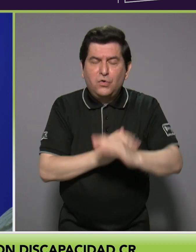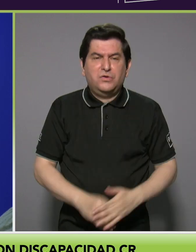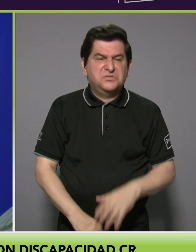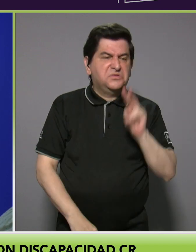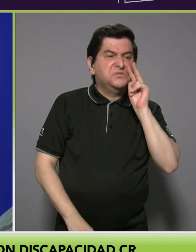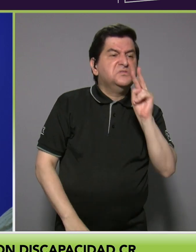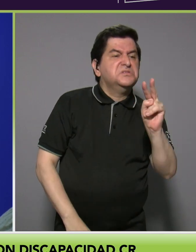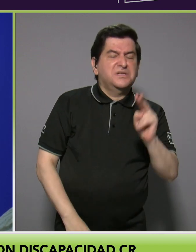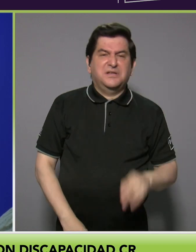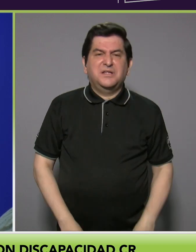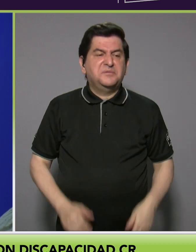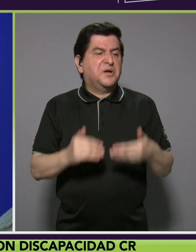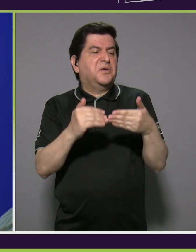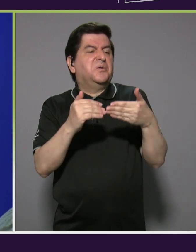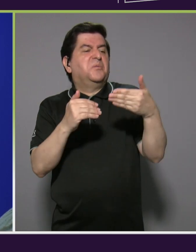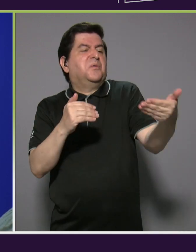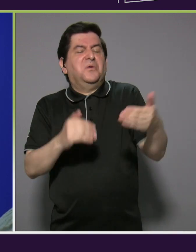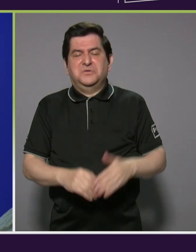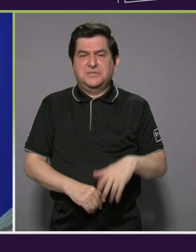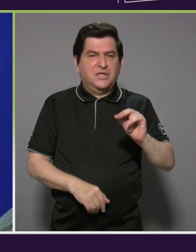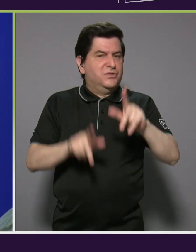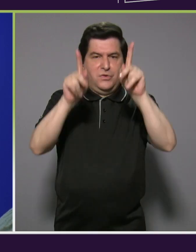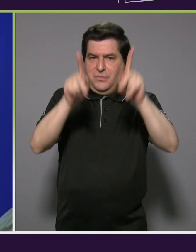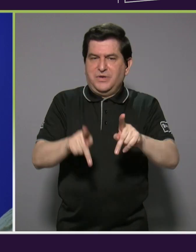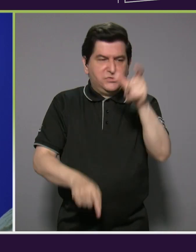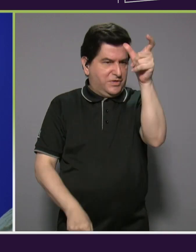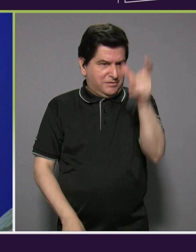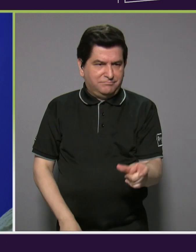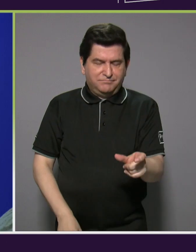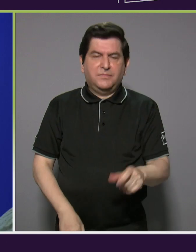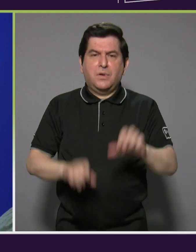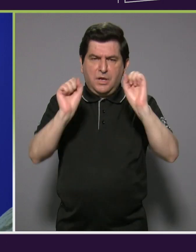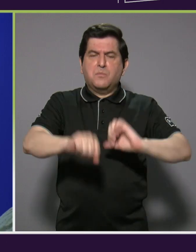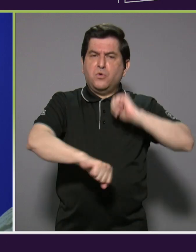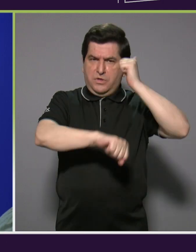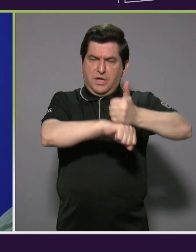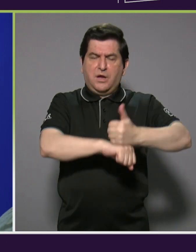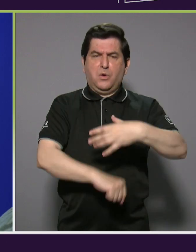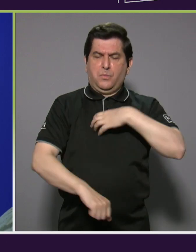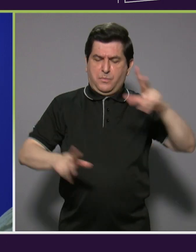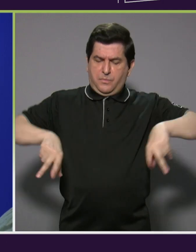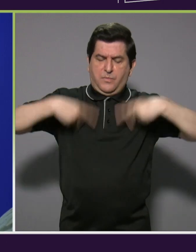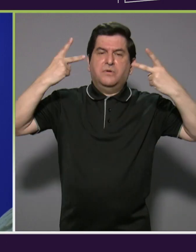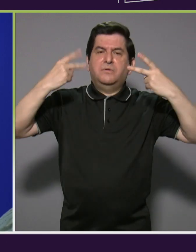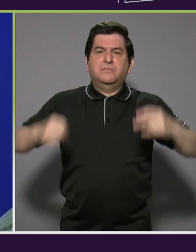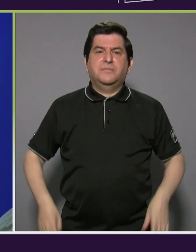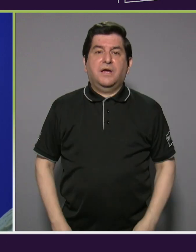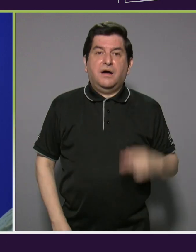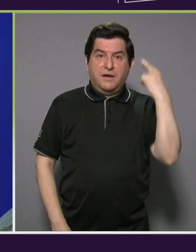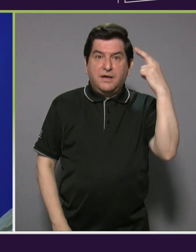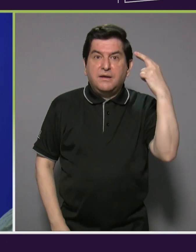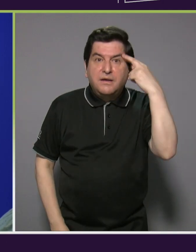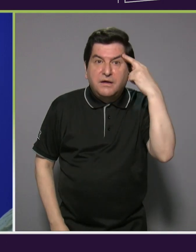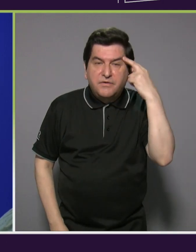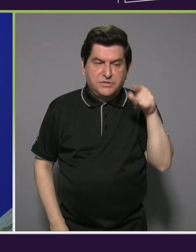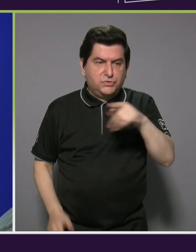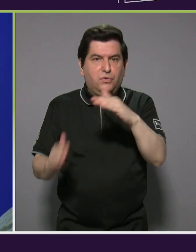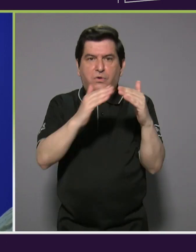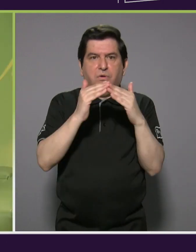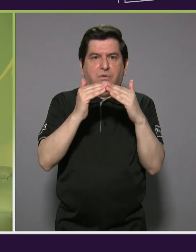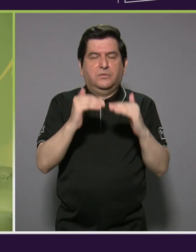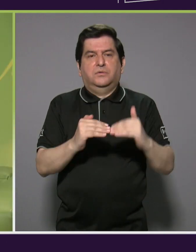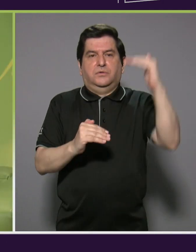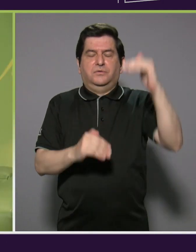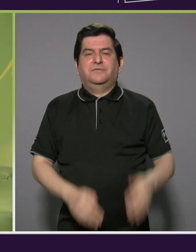vistas más que todo como objetos, no como sujetos que podamos definir nuestras vidas. Entonces, con más razón, también, esta población.